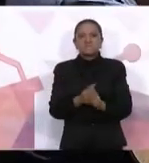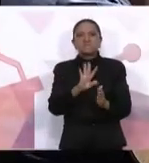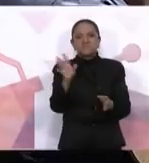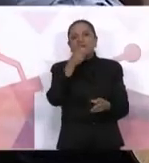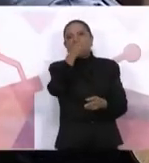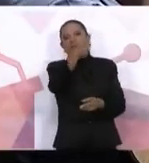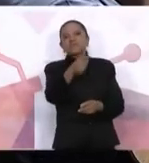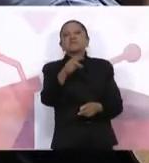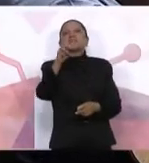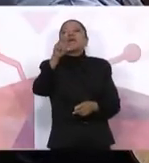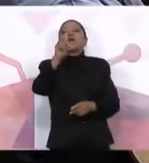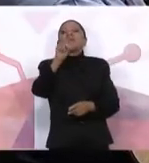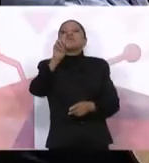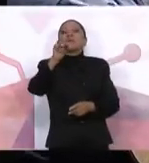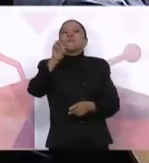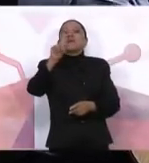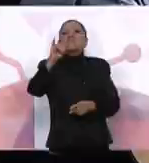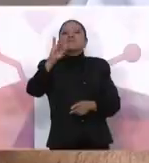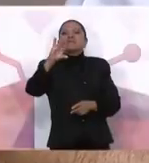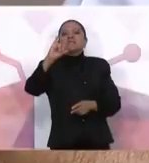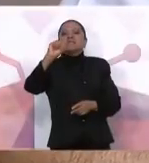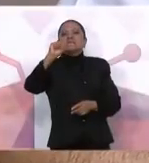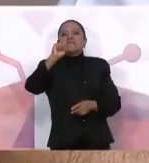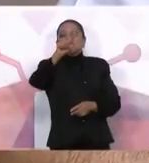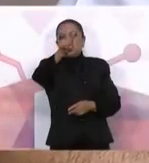si el derecho independientes minutos